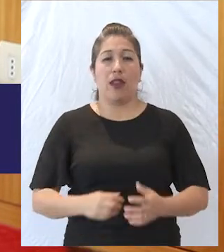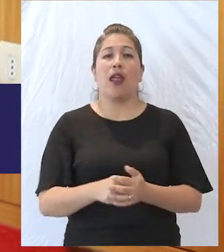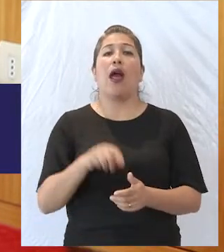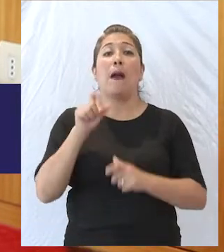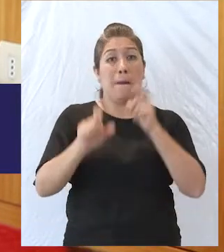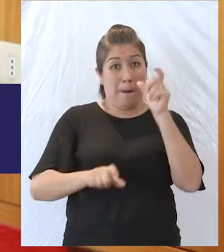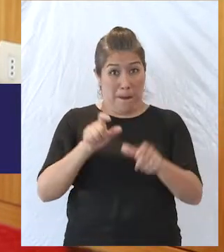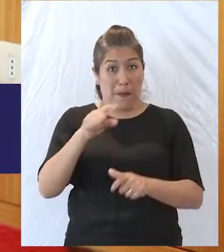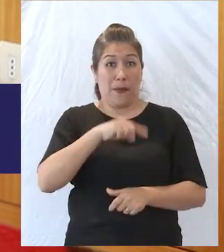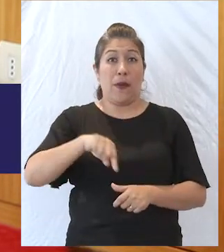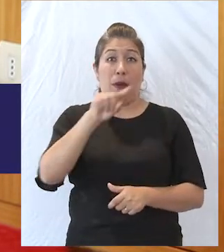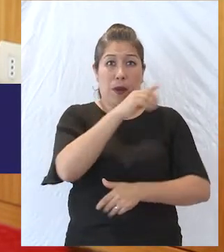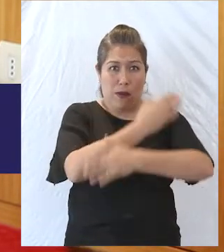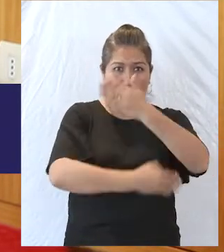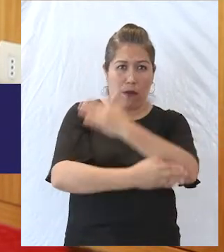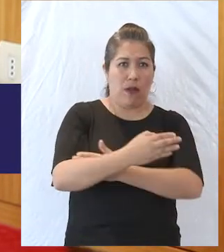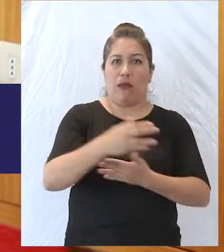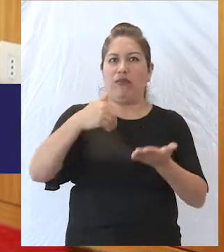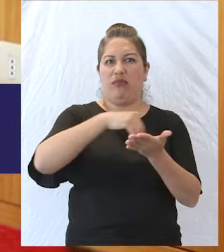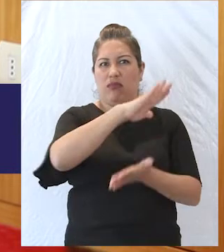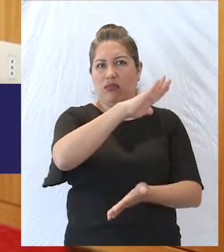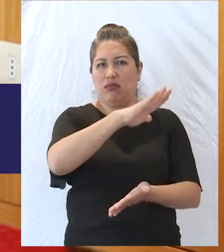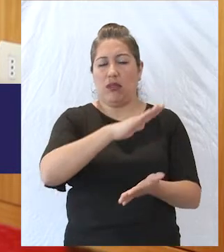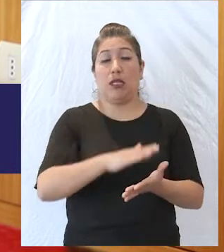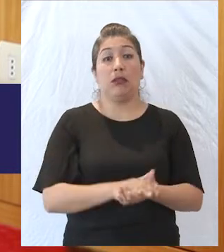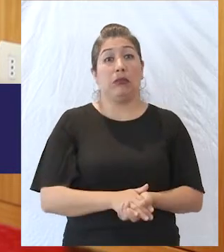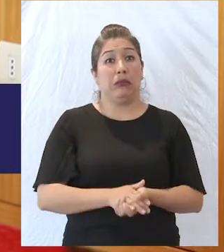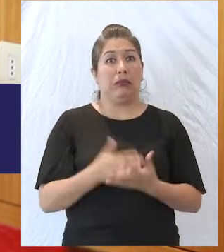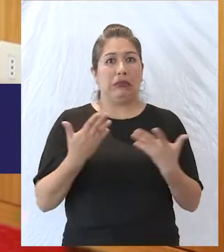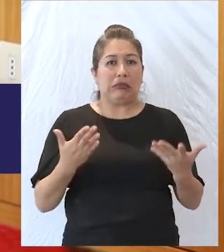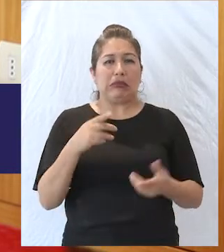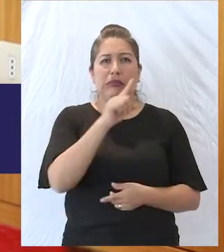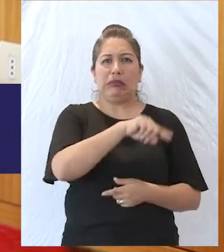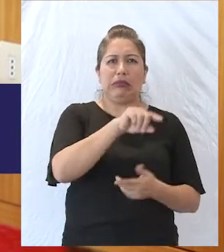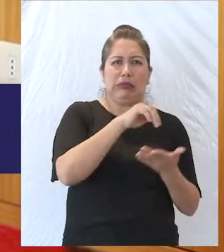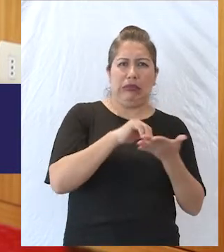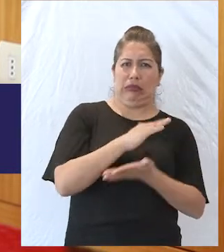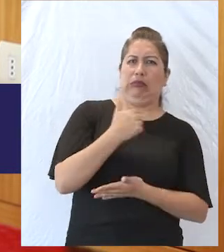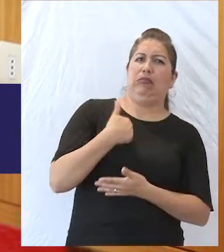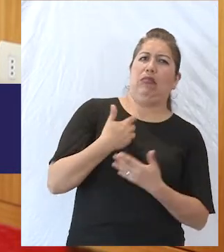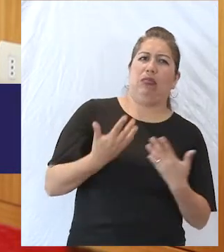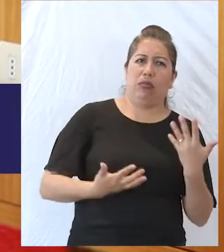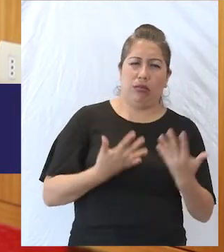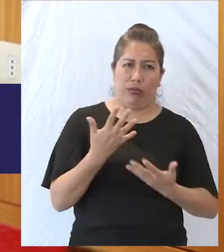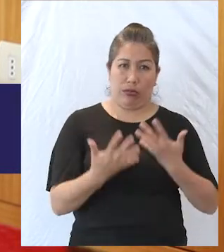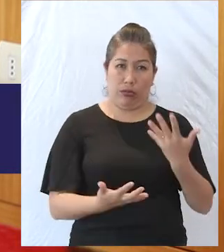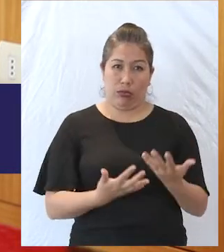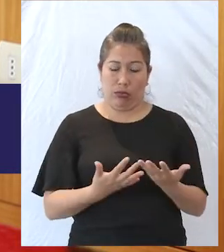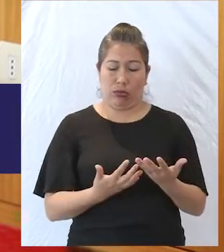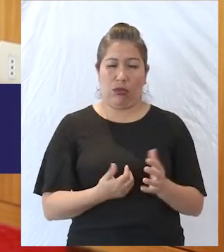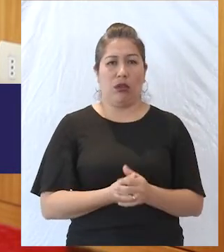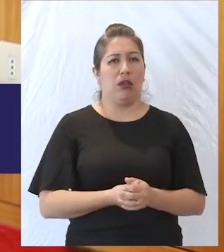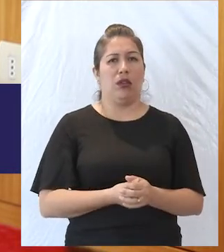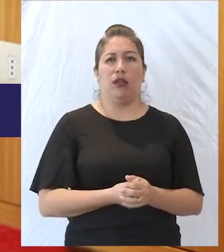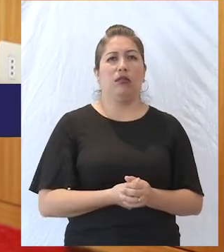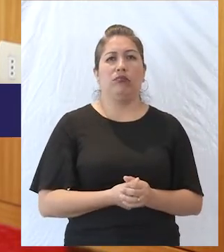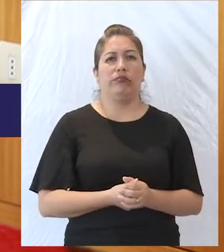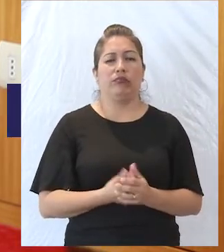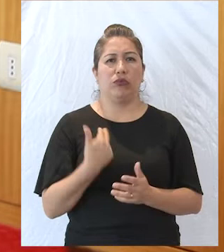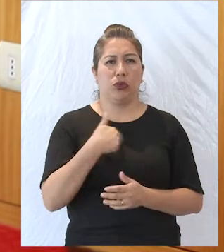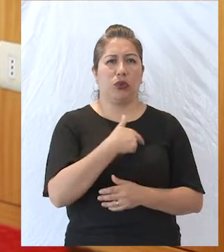Huancavelica. Personas con discapacidad que fueron despedidos, hicieron su proceso de, digamos, de